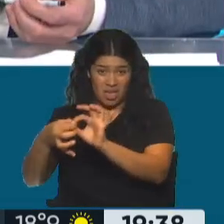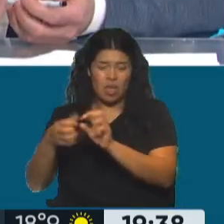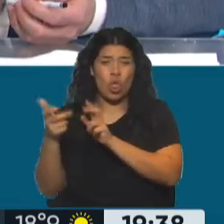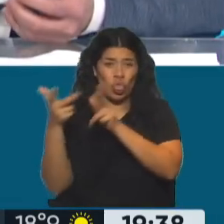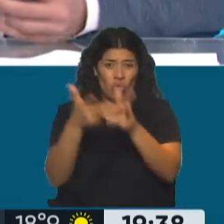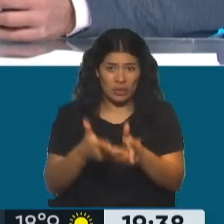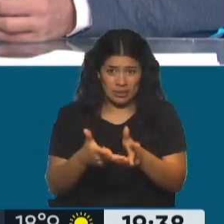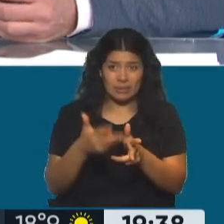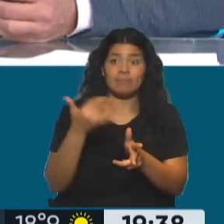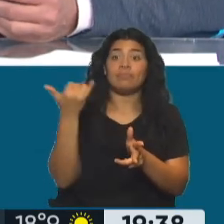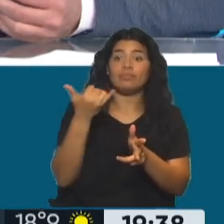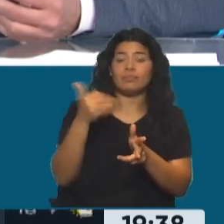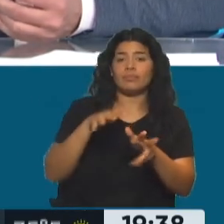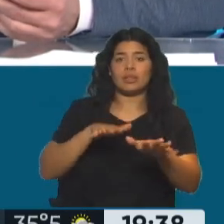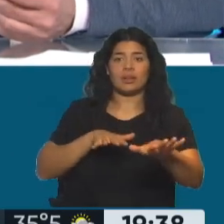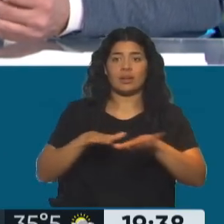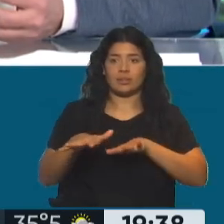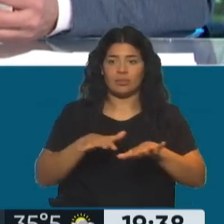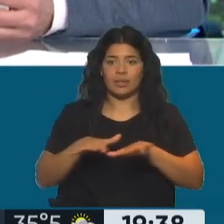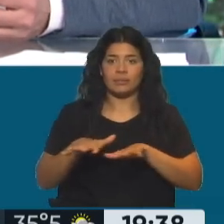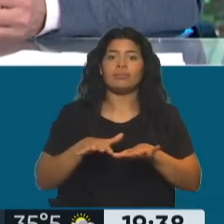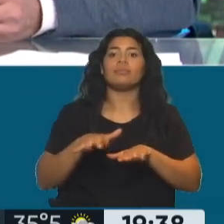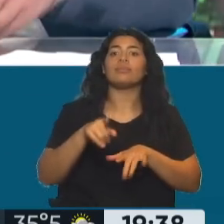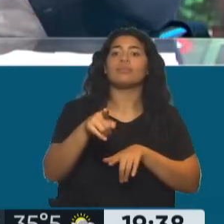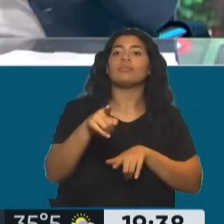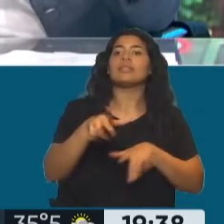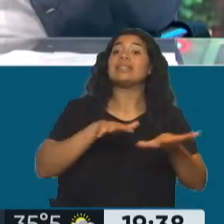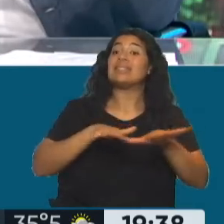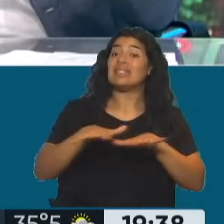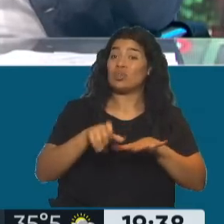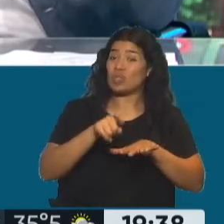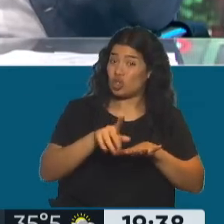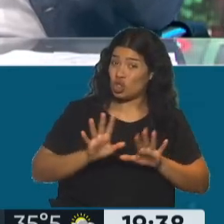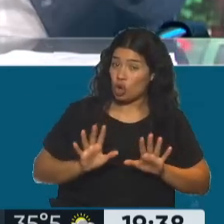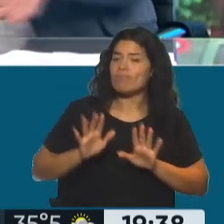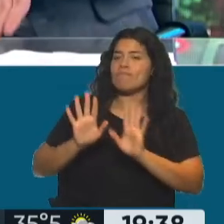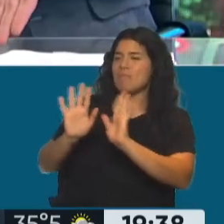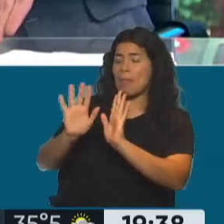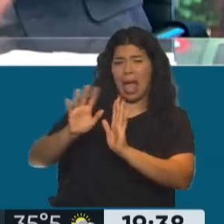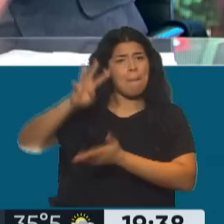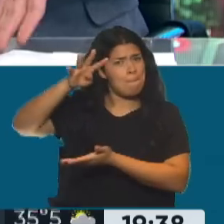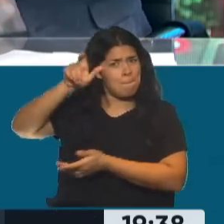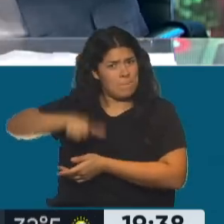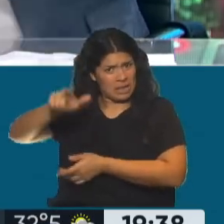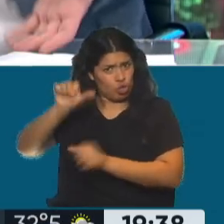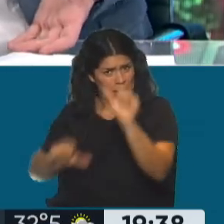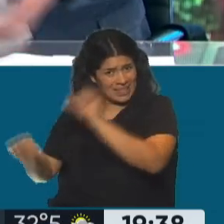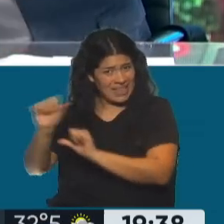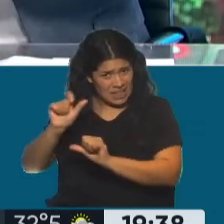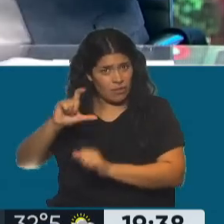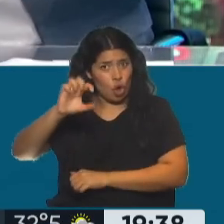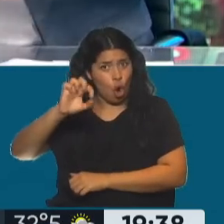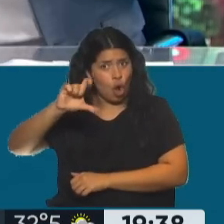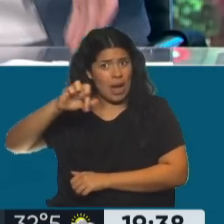esto que estoy planteando aquí es de muy difícil realización. Porque básicamente... Ocampo lo dice. Sí, sí, lo dice en el paper, está escrito, no es que lo digo